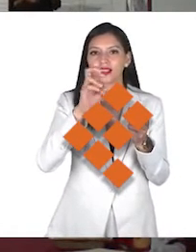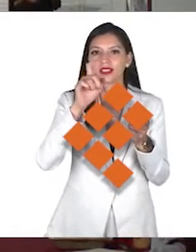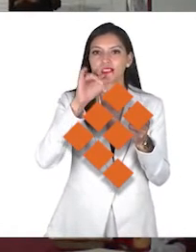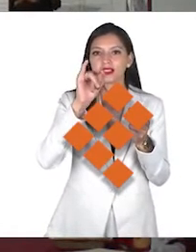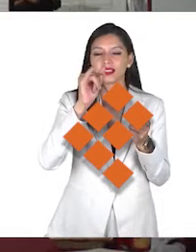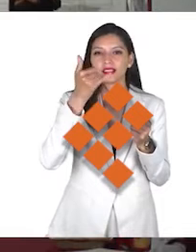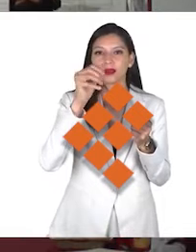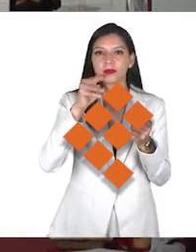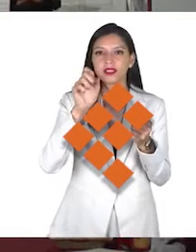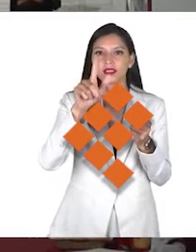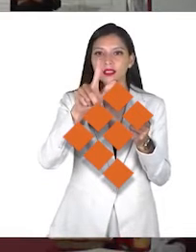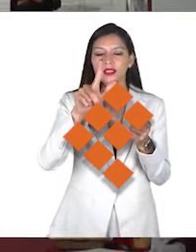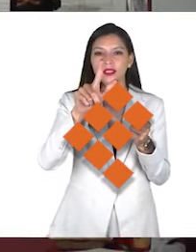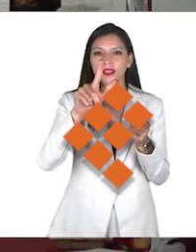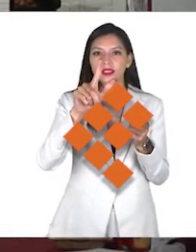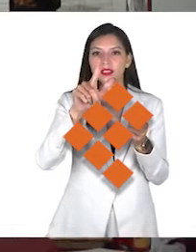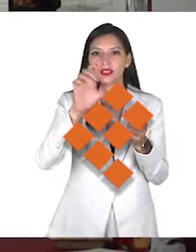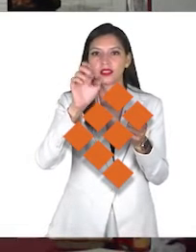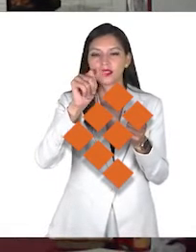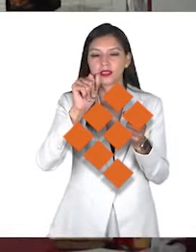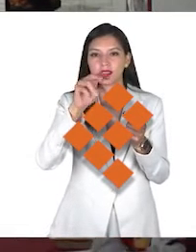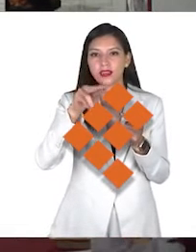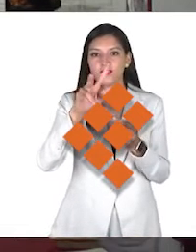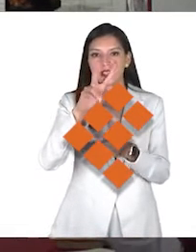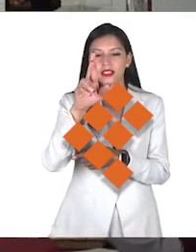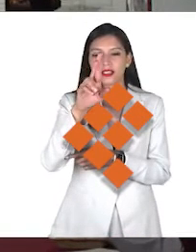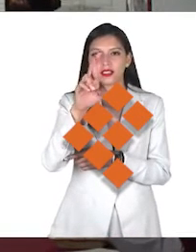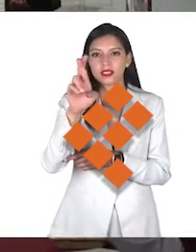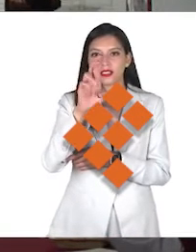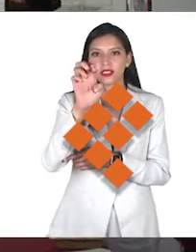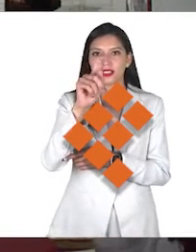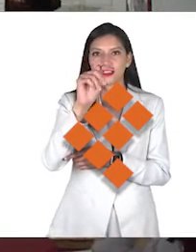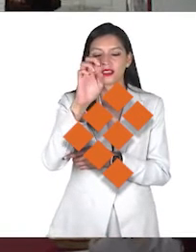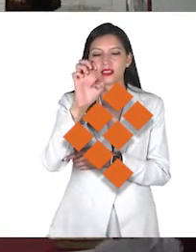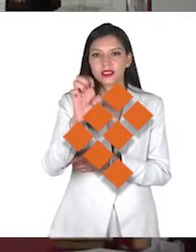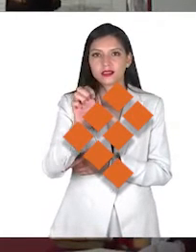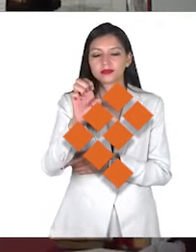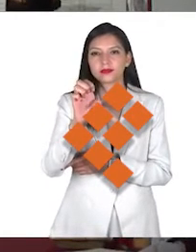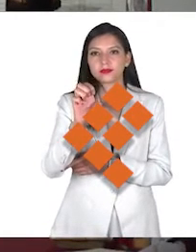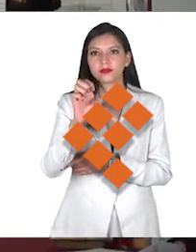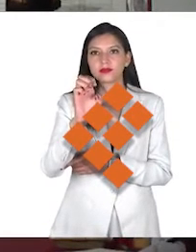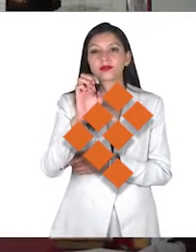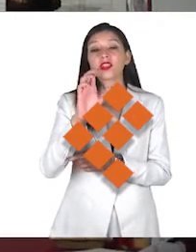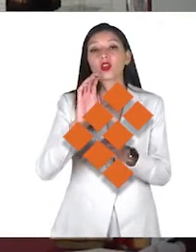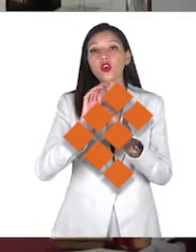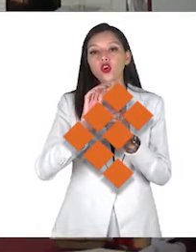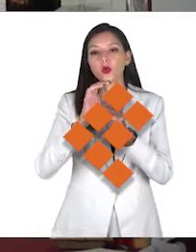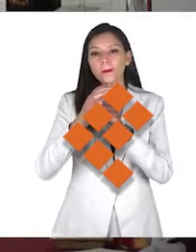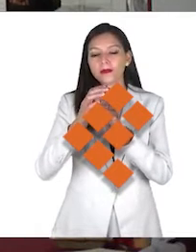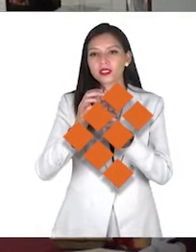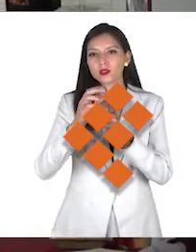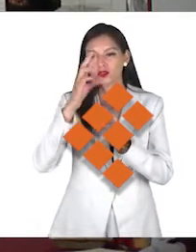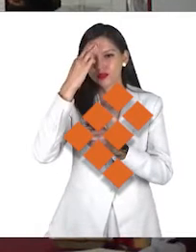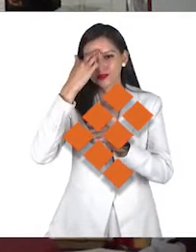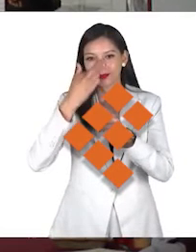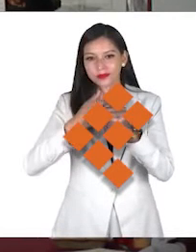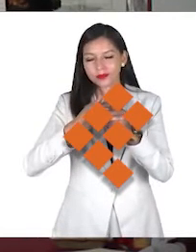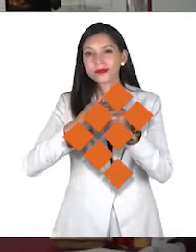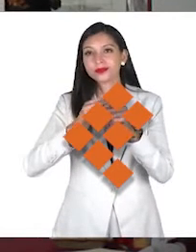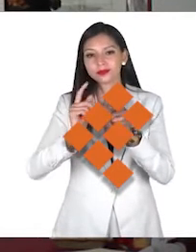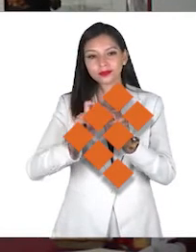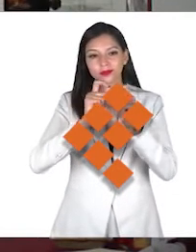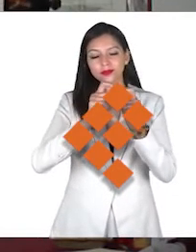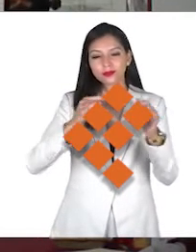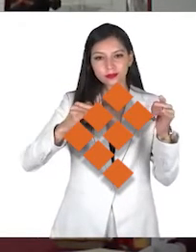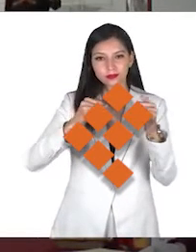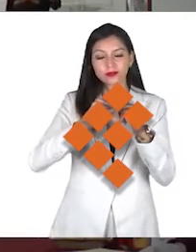Yamilet Navarrete Naranjo como comisionada del Instituto Michoacano de Transparencia, Acceso